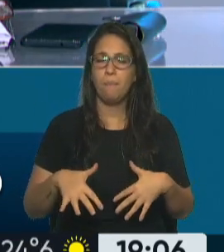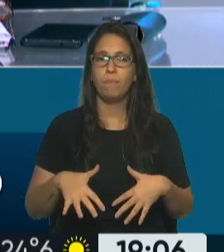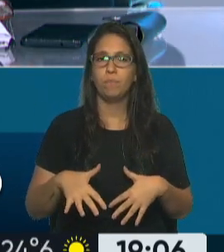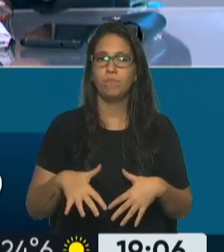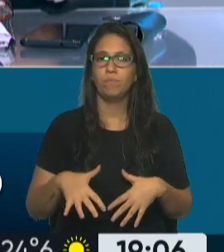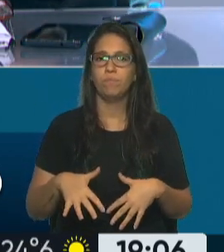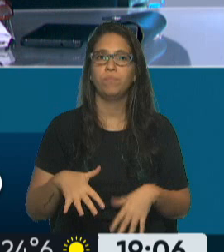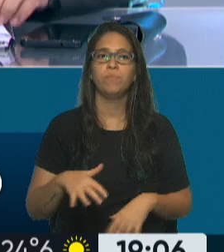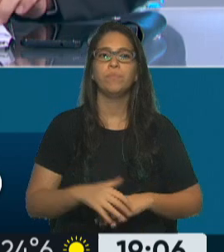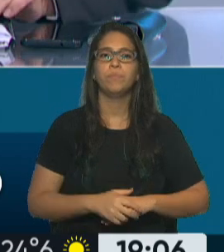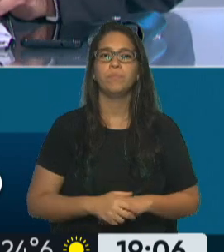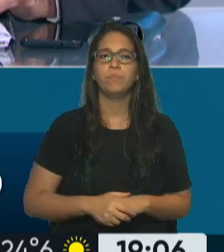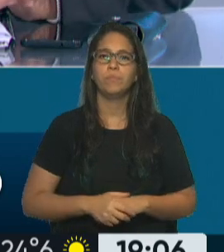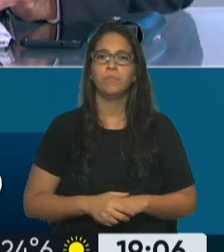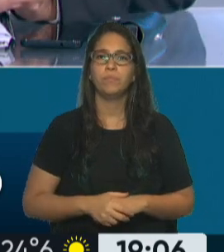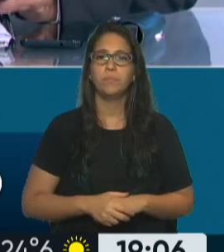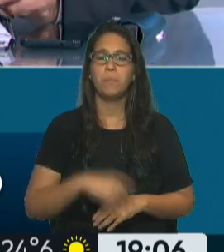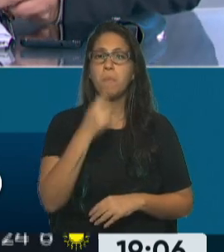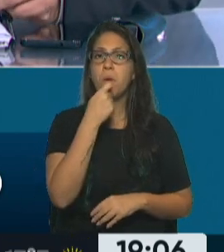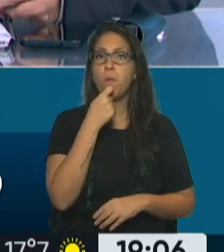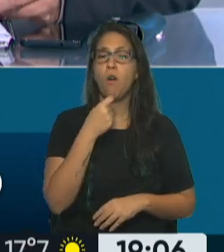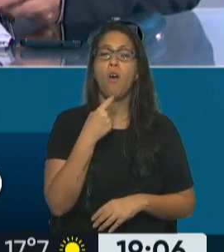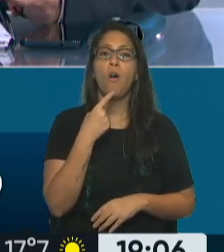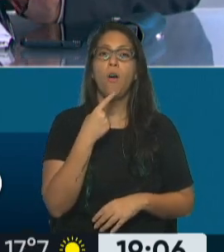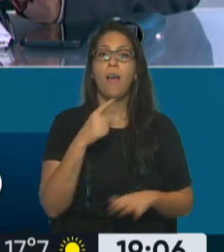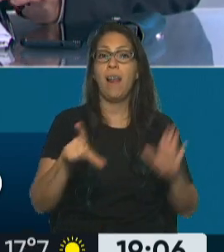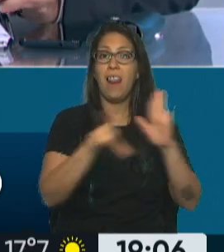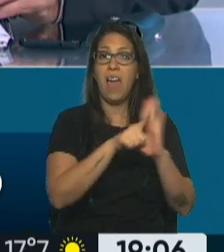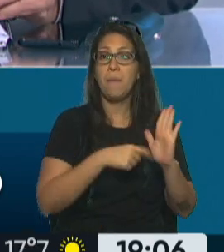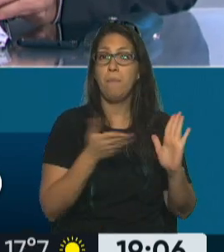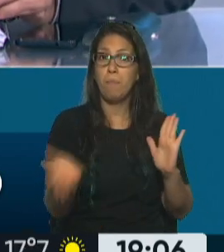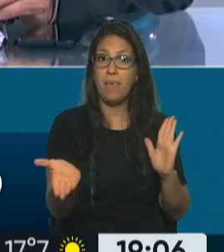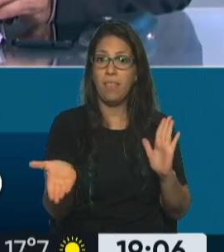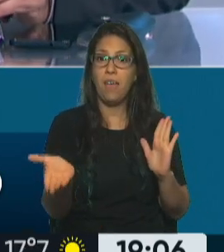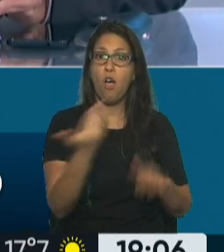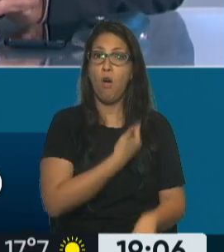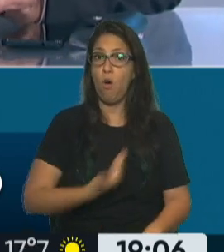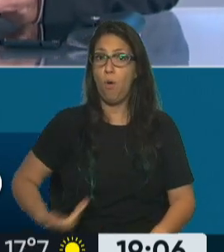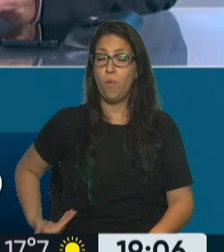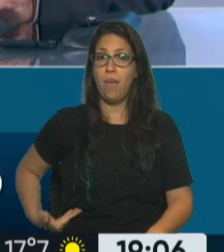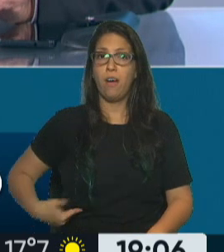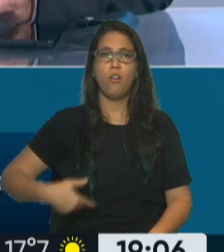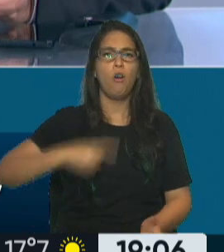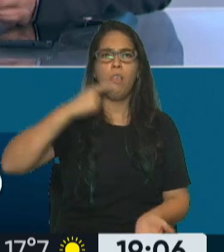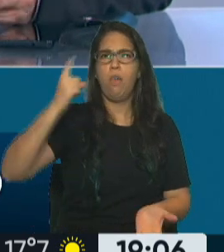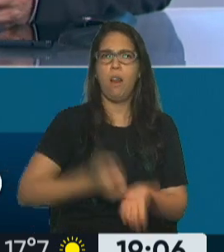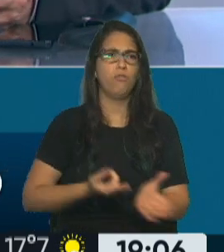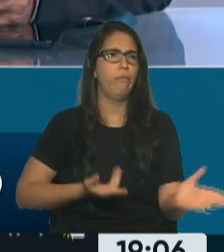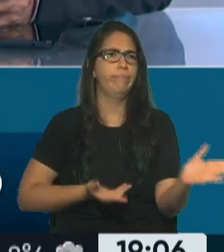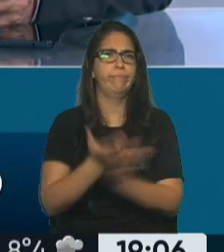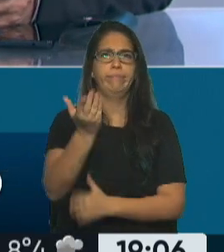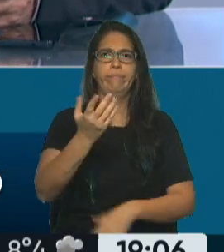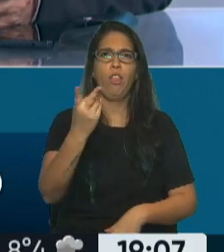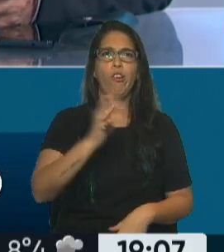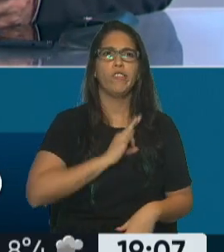establecía la facultad para plenos derechos del gobierno de disponer sin pas y claro eran dos